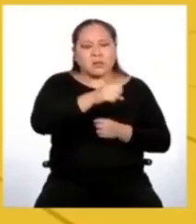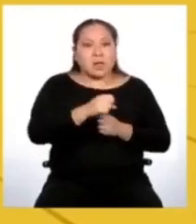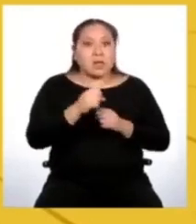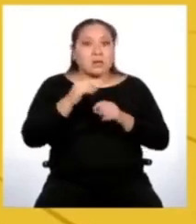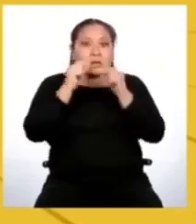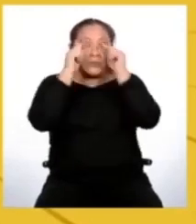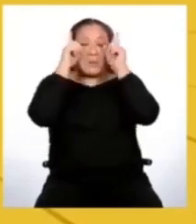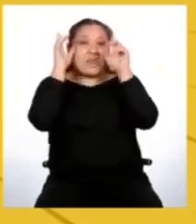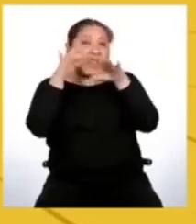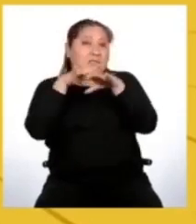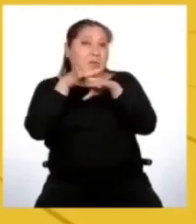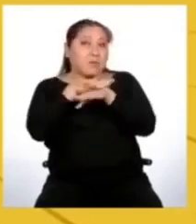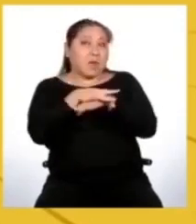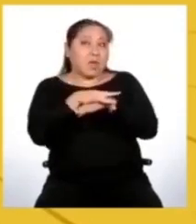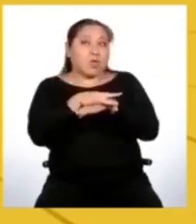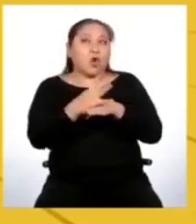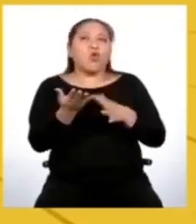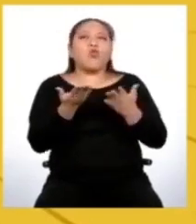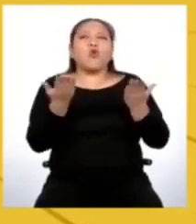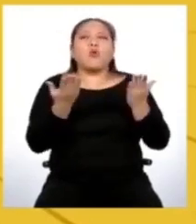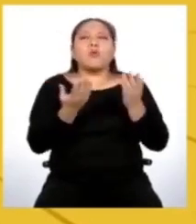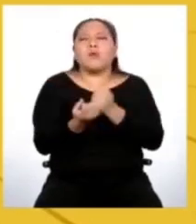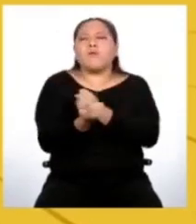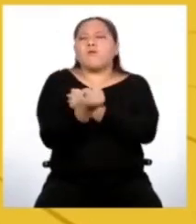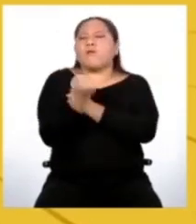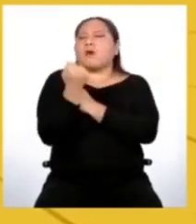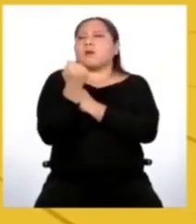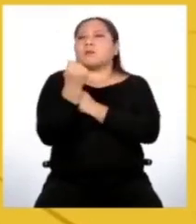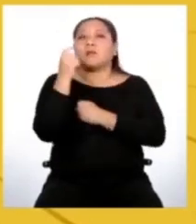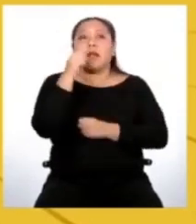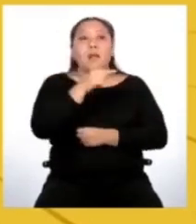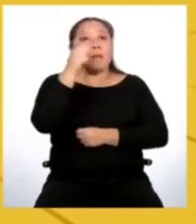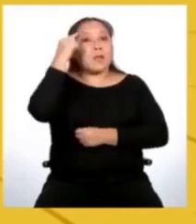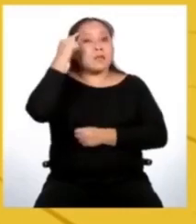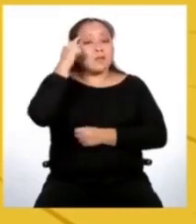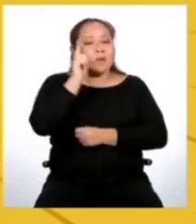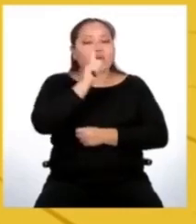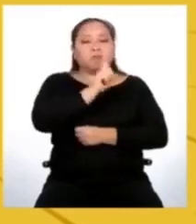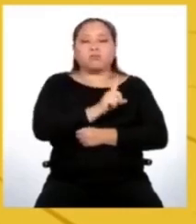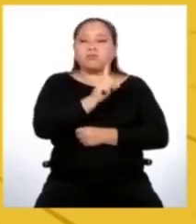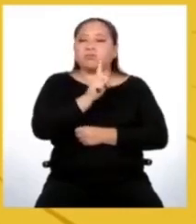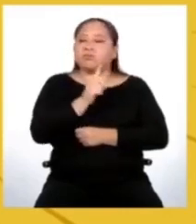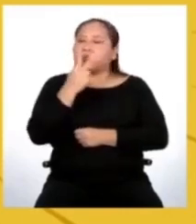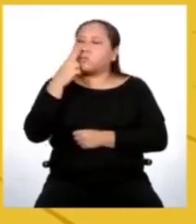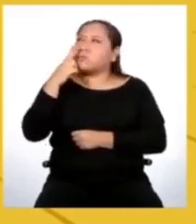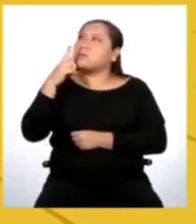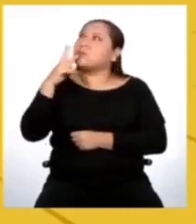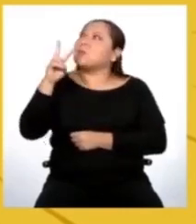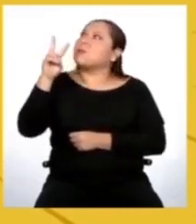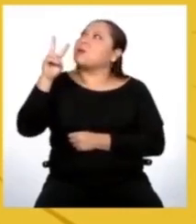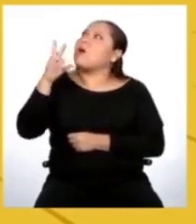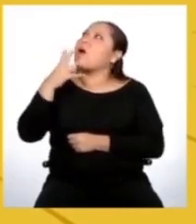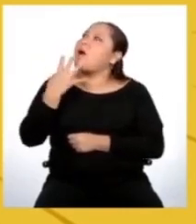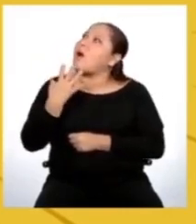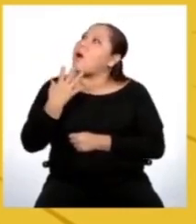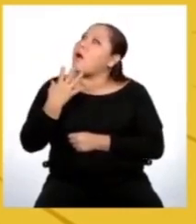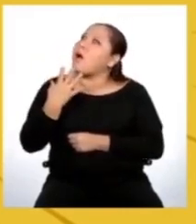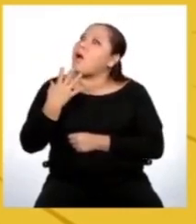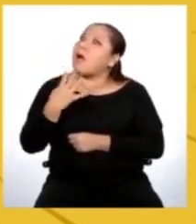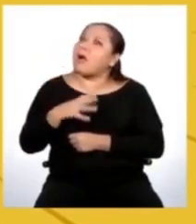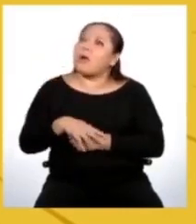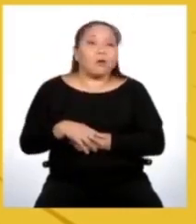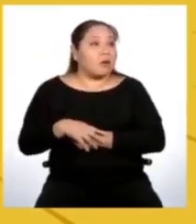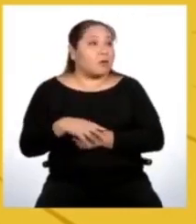tan temprano. ¿De dónde sacan tanta fuerza? Mientras pensaba, levanta la mirada y observa sorprendido.